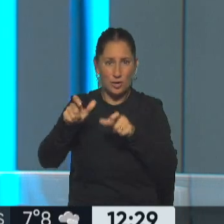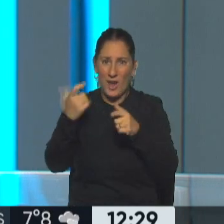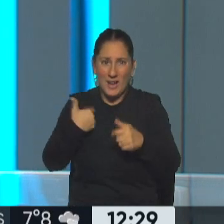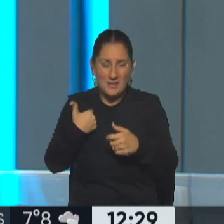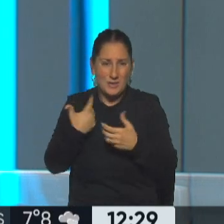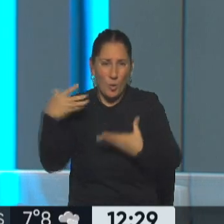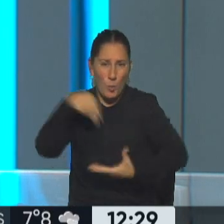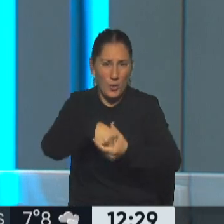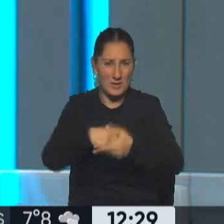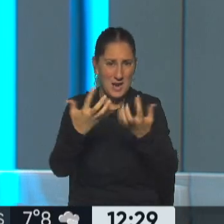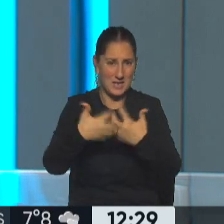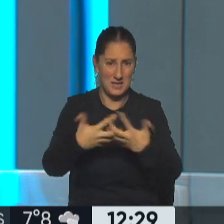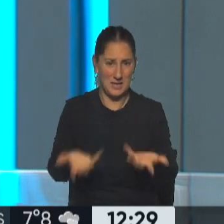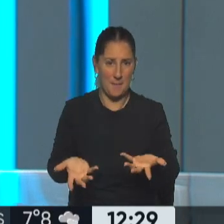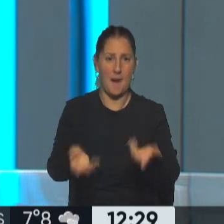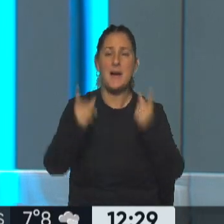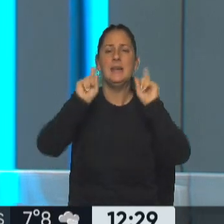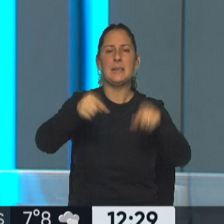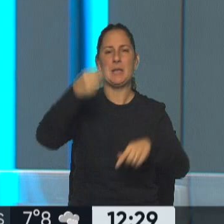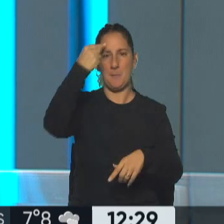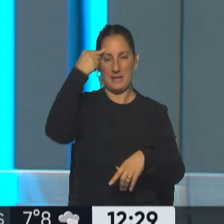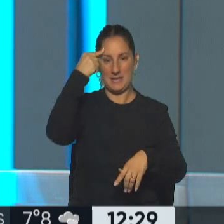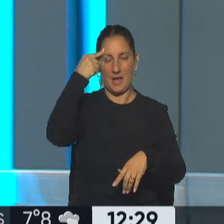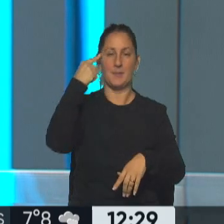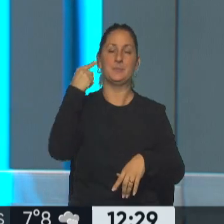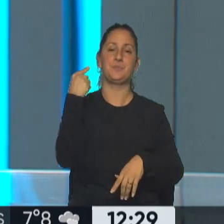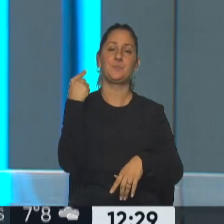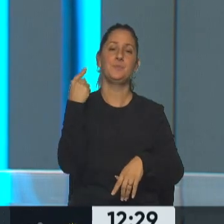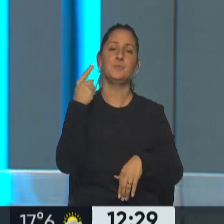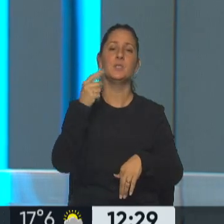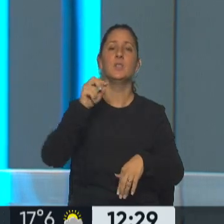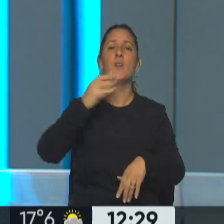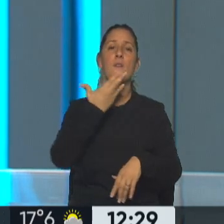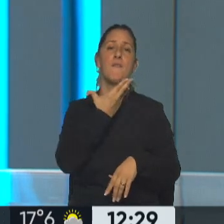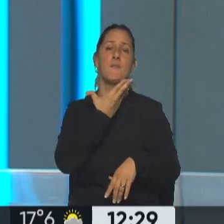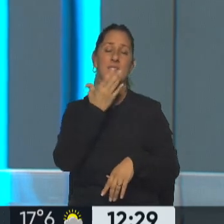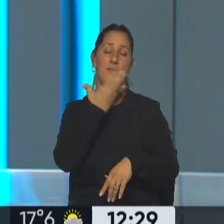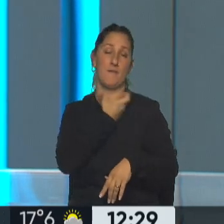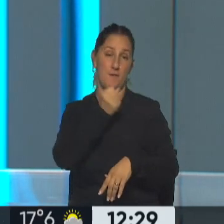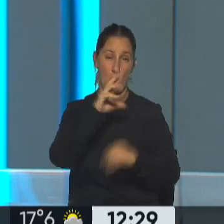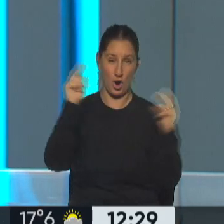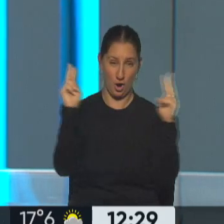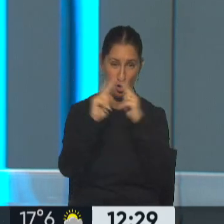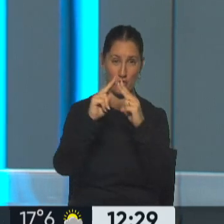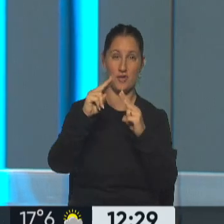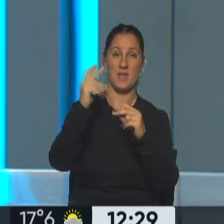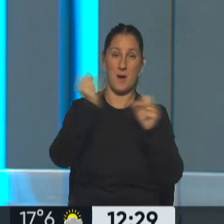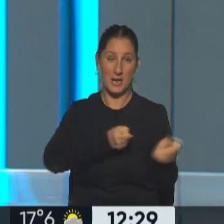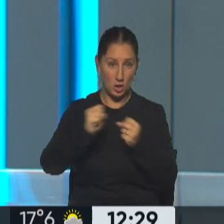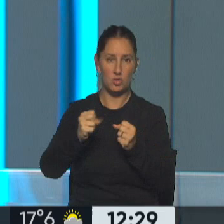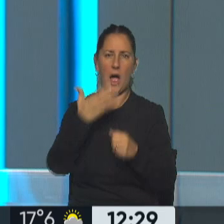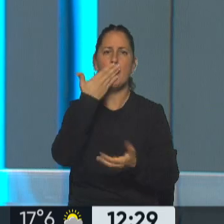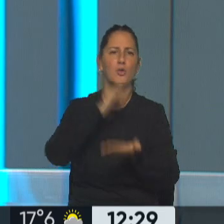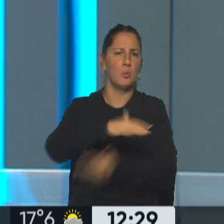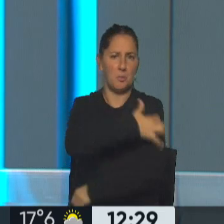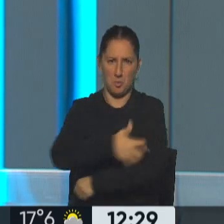sistema y además me parece que también hay que poner sobre la mesa que en ningún momento del foro de llago llago se habló de la pobreza se habló de la desigualdad se